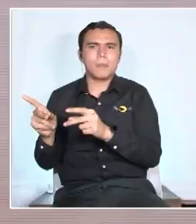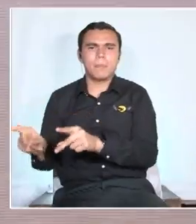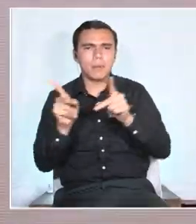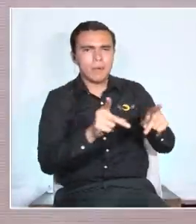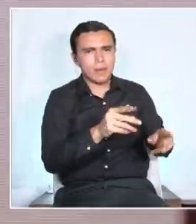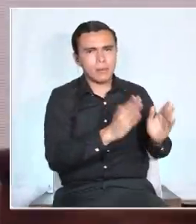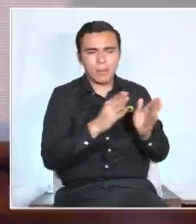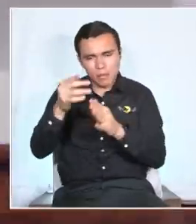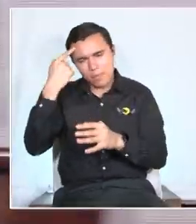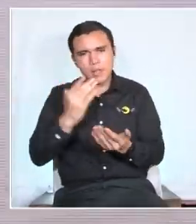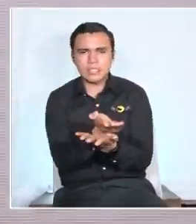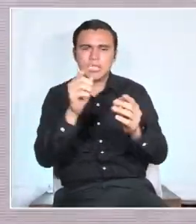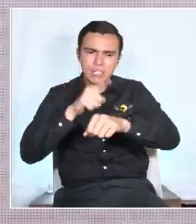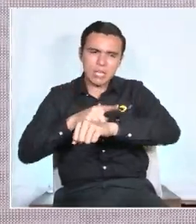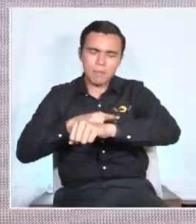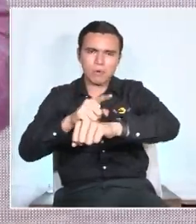para este tiempo.